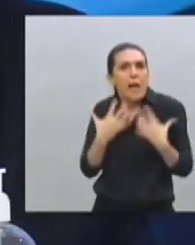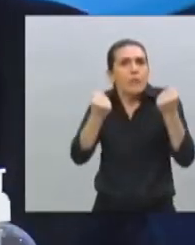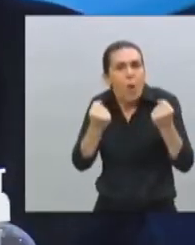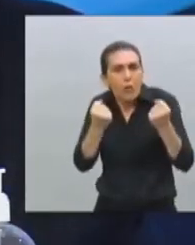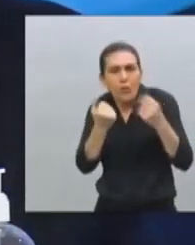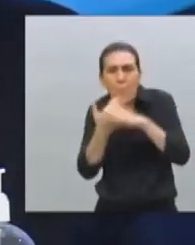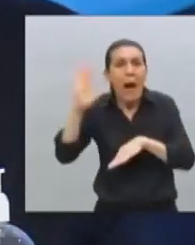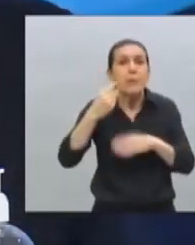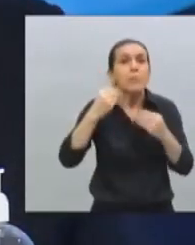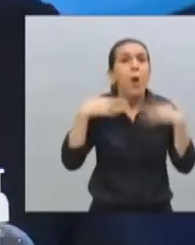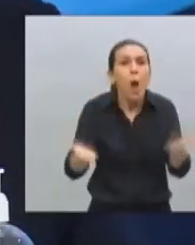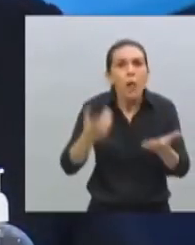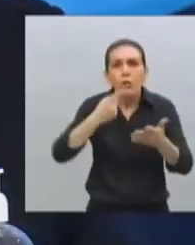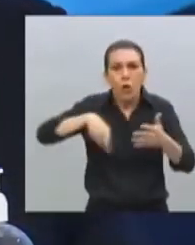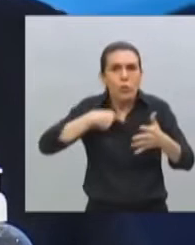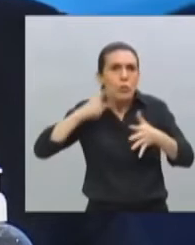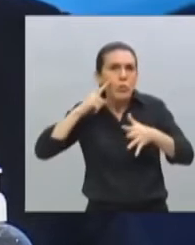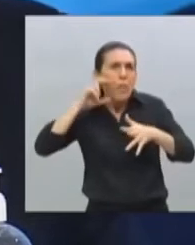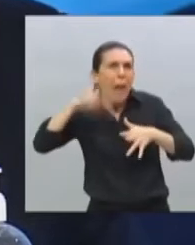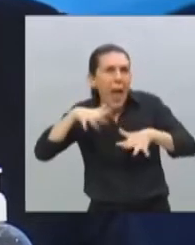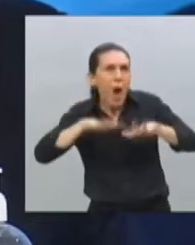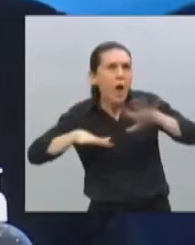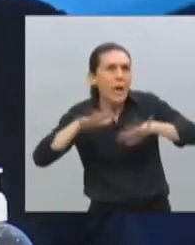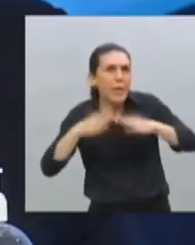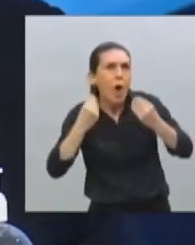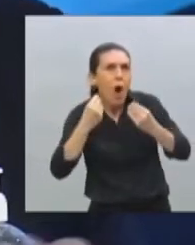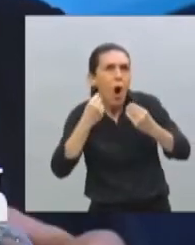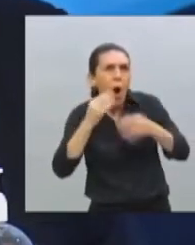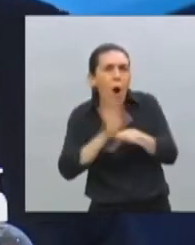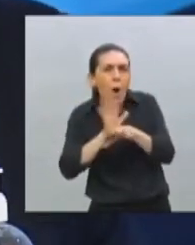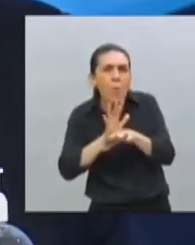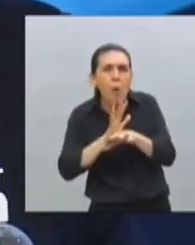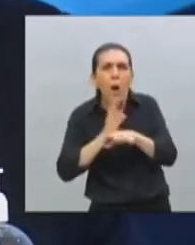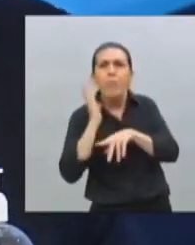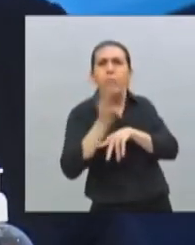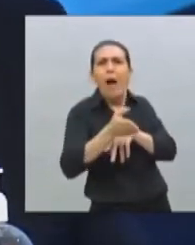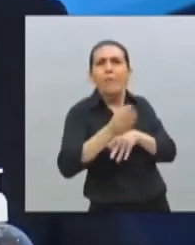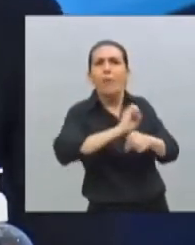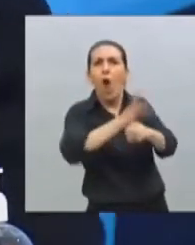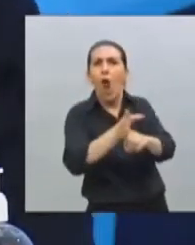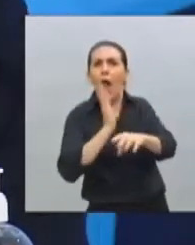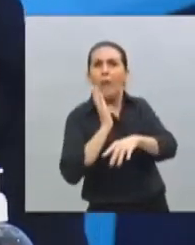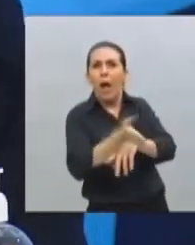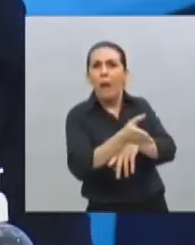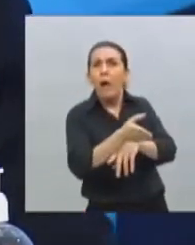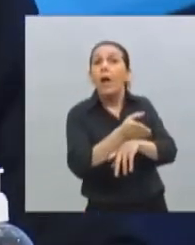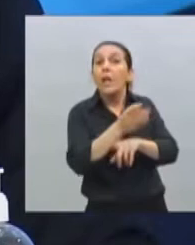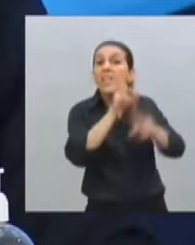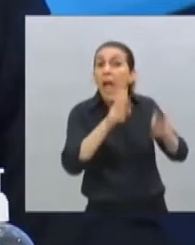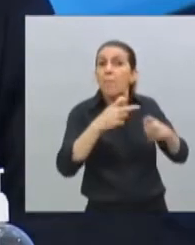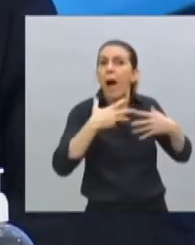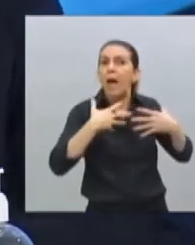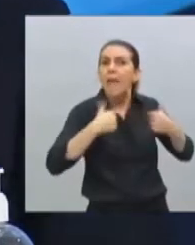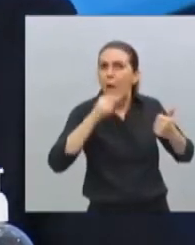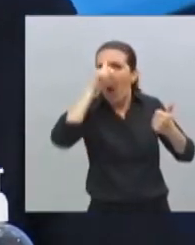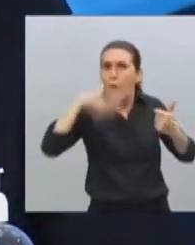realidad. Tiene lo de, por ejemplo, lo de Loncopué y lugares así muy, sí, puntuales. Muy puntuales. Entonces, por ejemplo, el gobernador